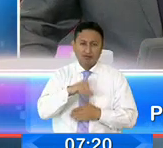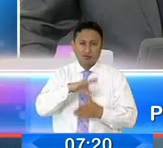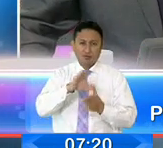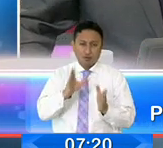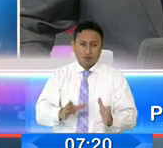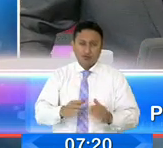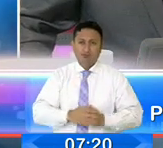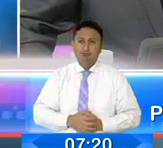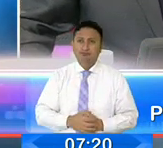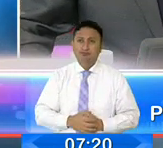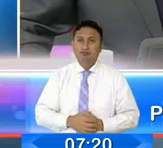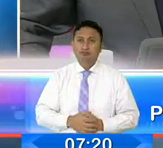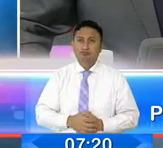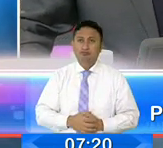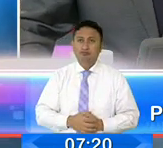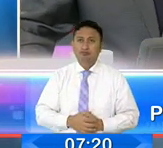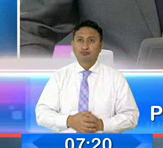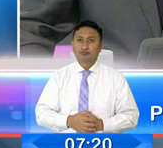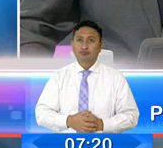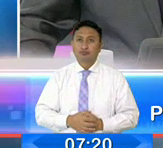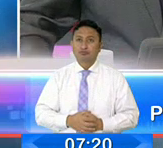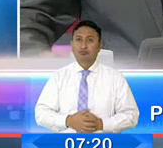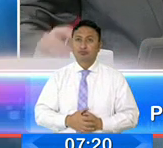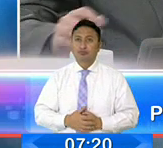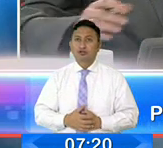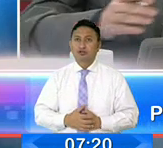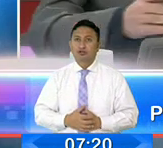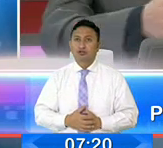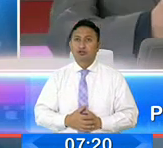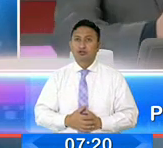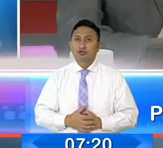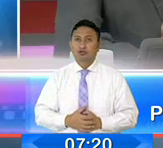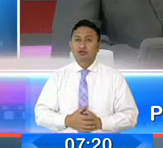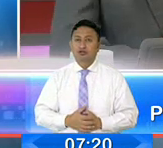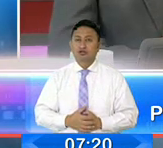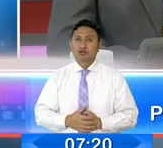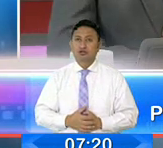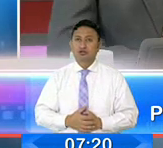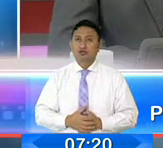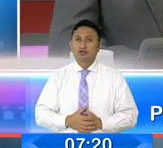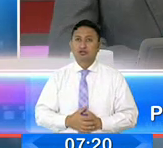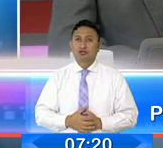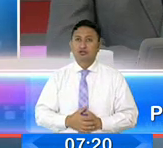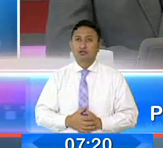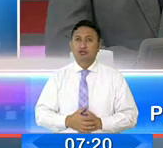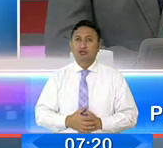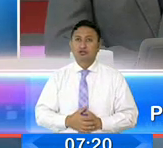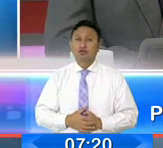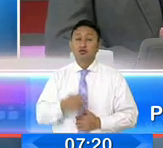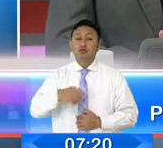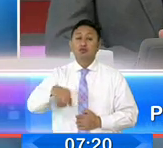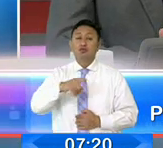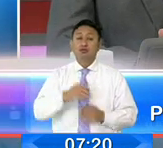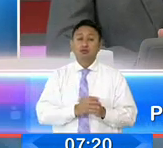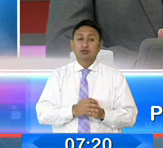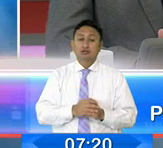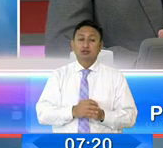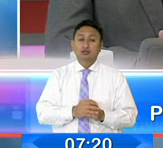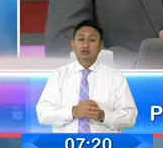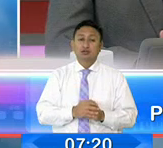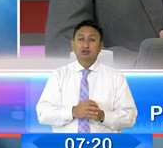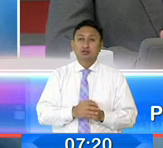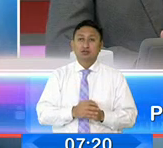ciudadanos y ciudadanas. ¿En qué línea está usted? ¿En la línea del morenismo o en la línea del correísmo?